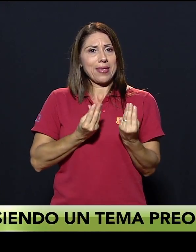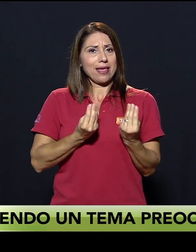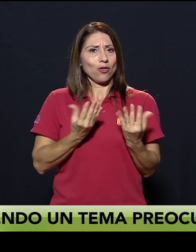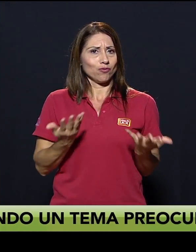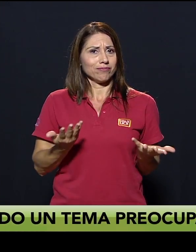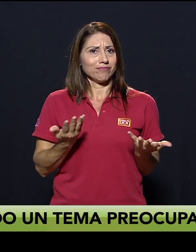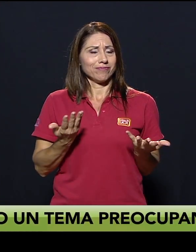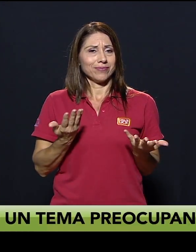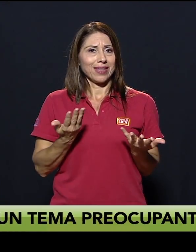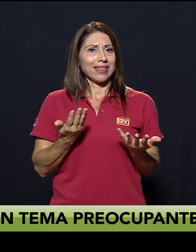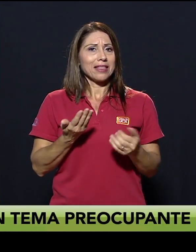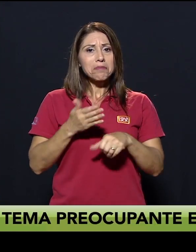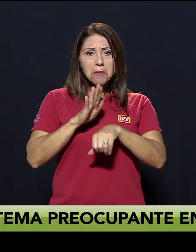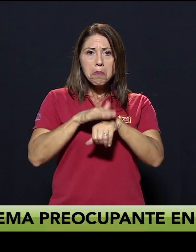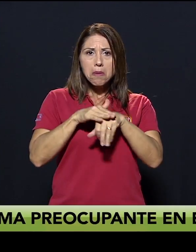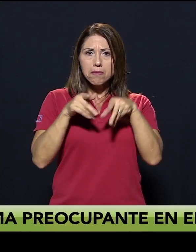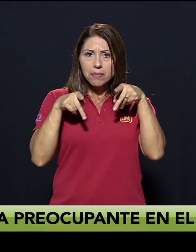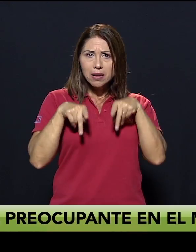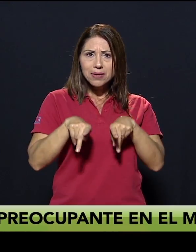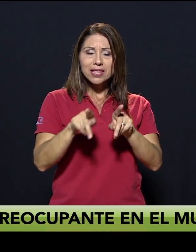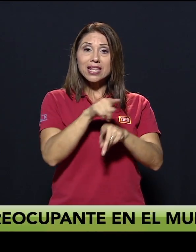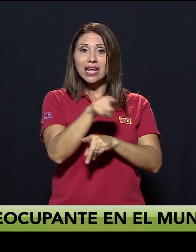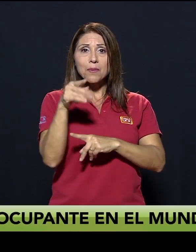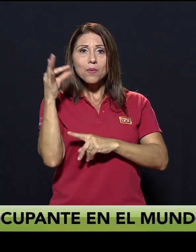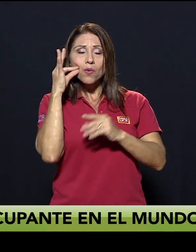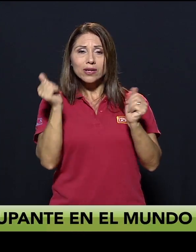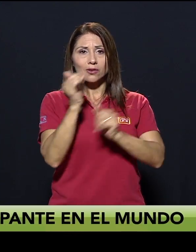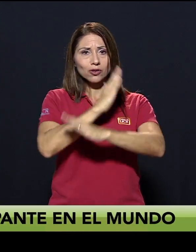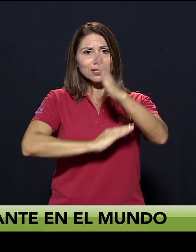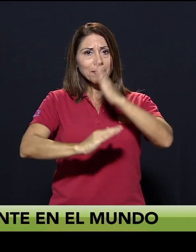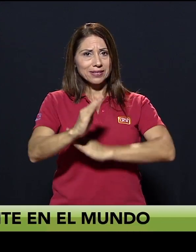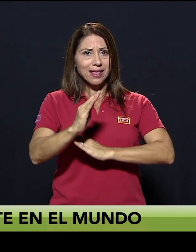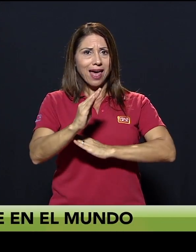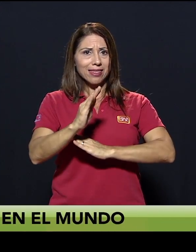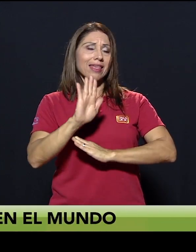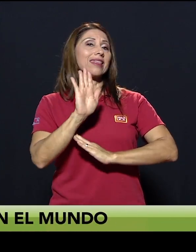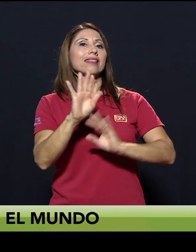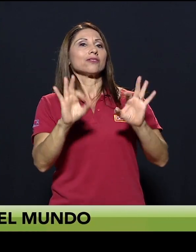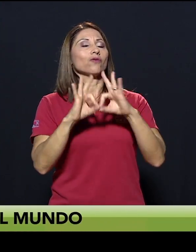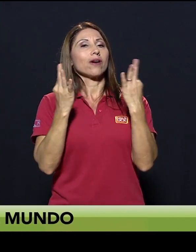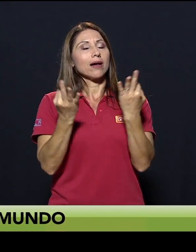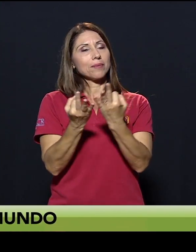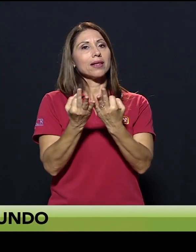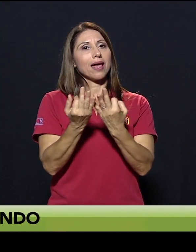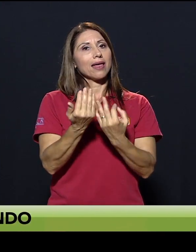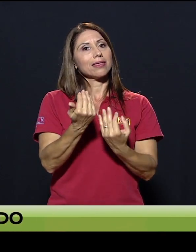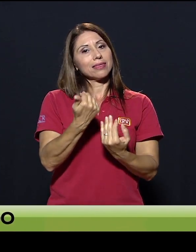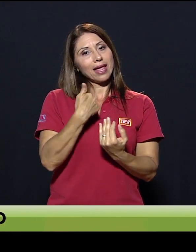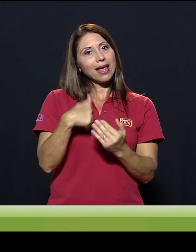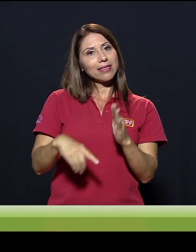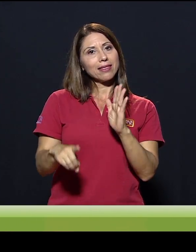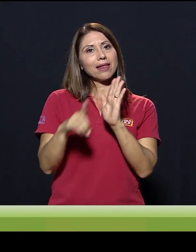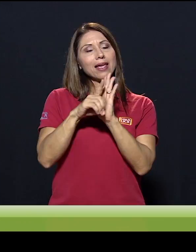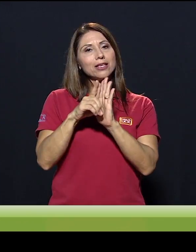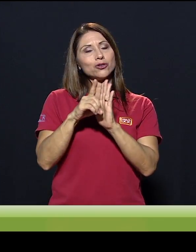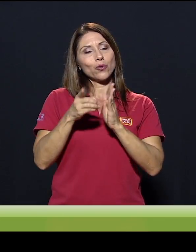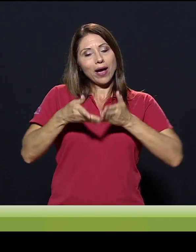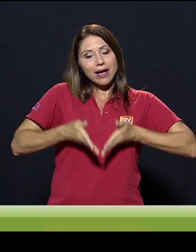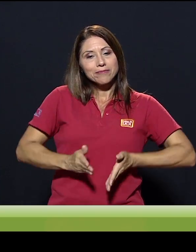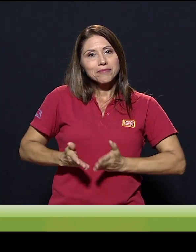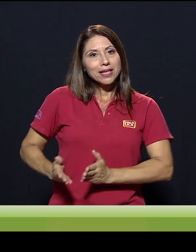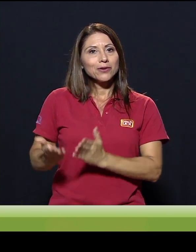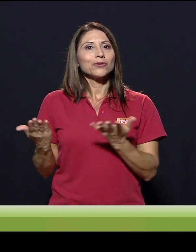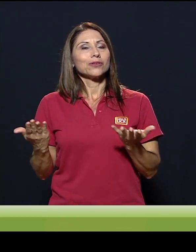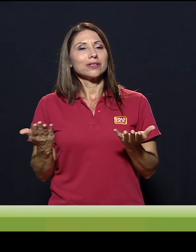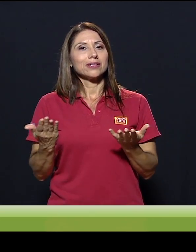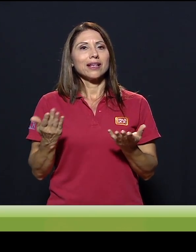mucho miedo de permitir que las mujeres con discapacidad, que son miembros de su familia, tengan